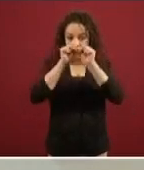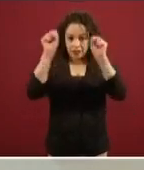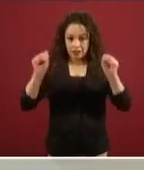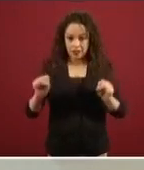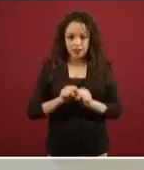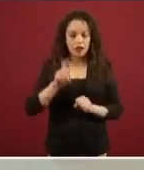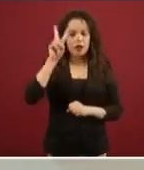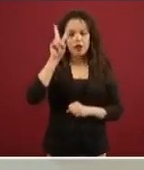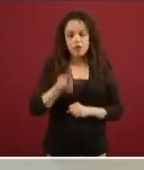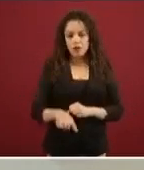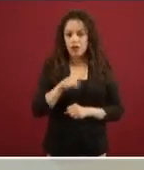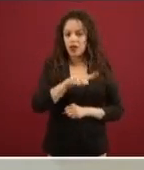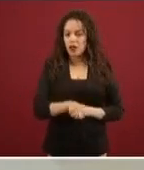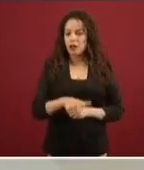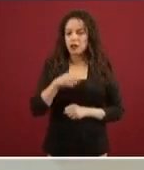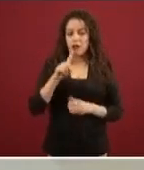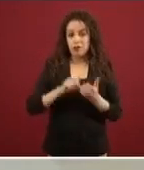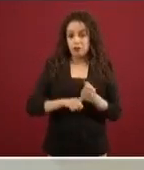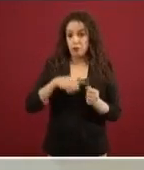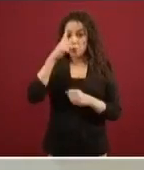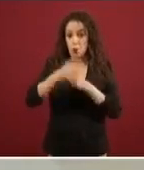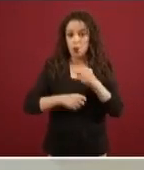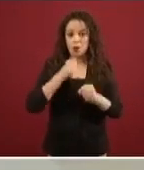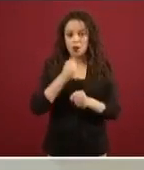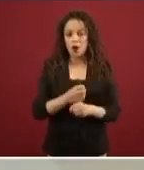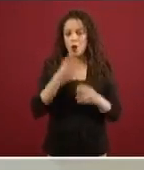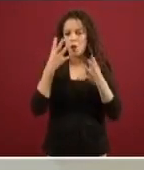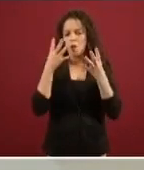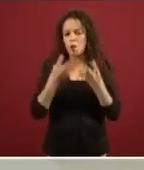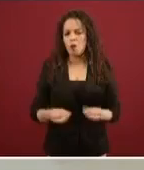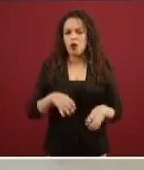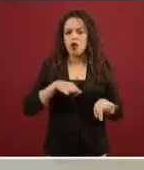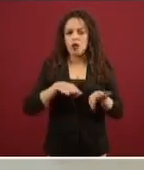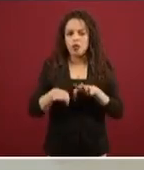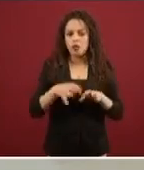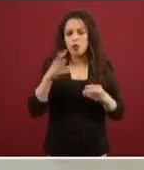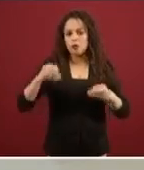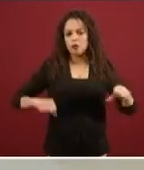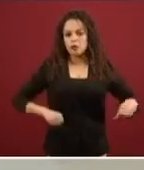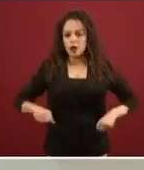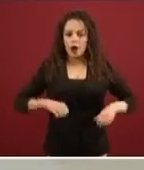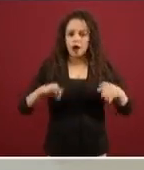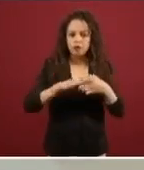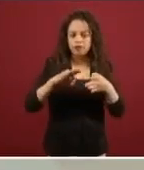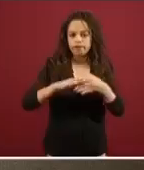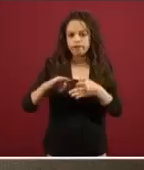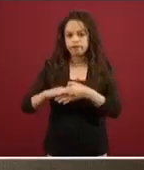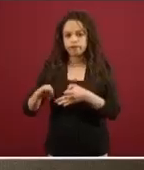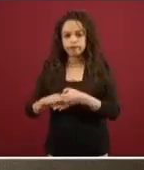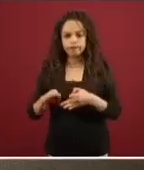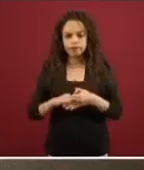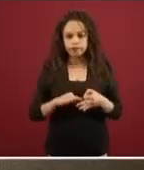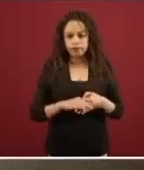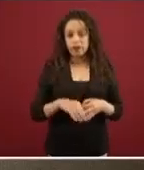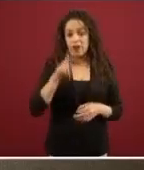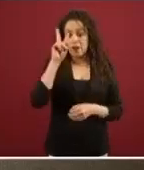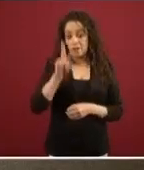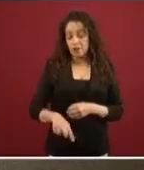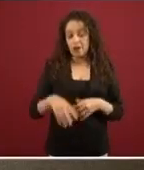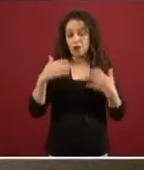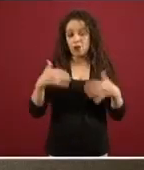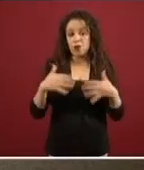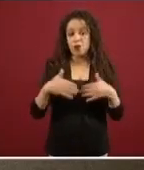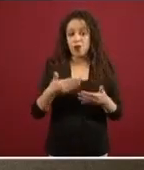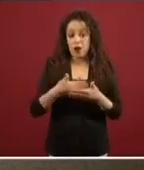activas durante todo el año. En estos momentos en los que nos encontramos en una pandemia y en una epidemia, está todavía al triple de